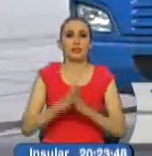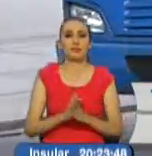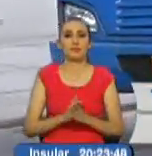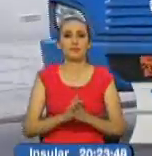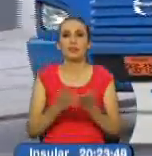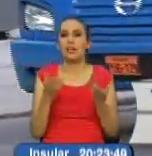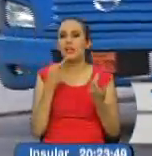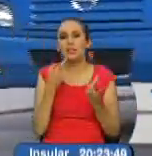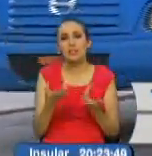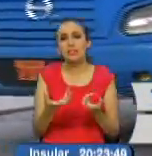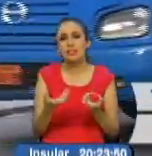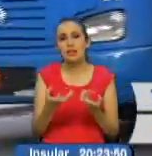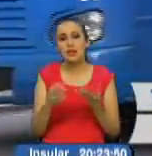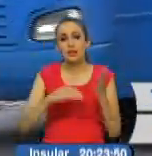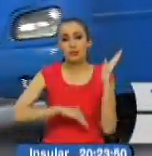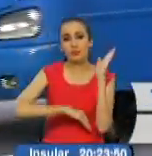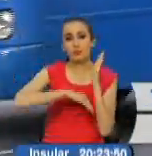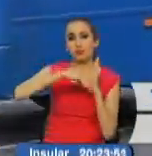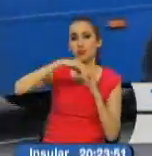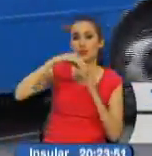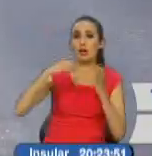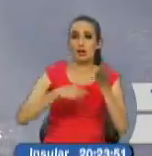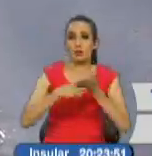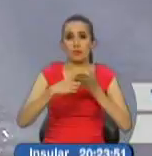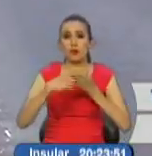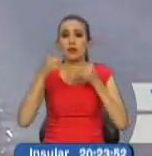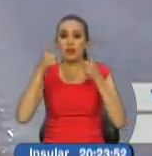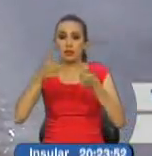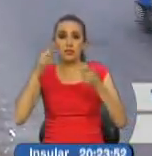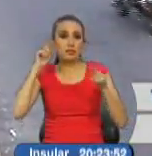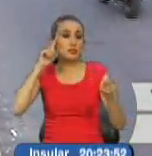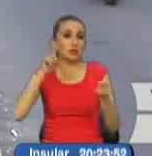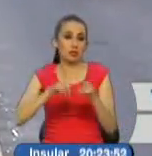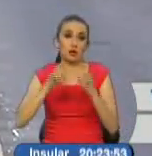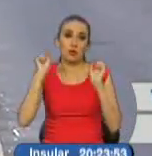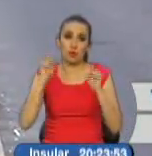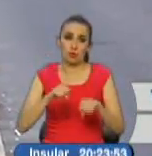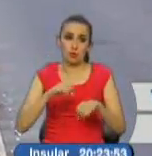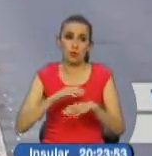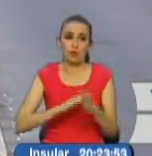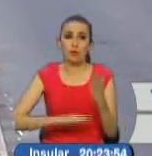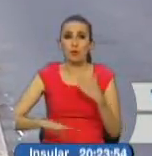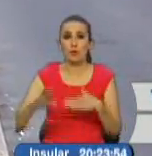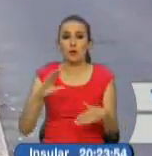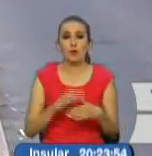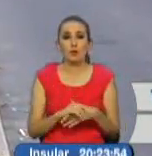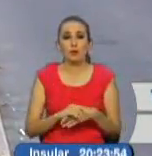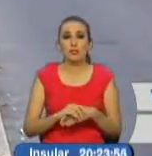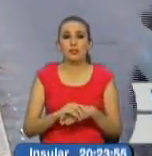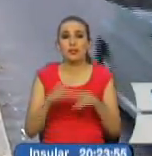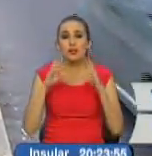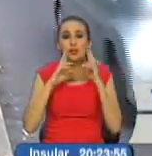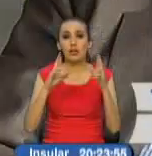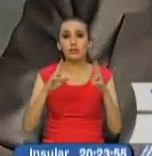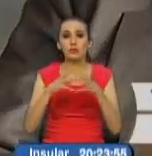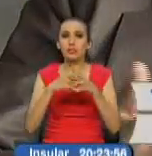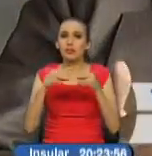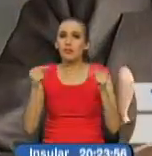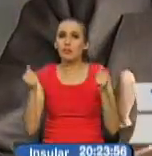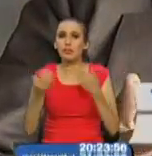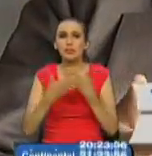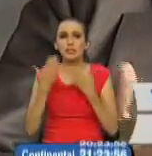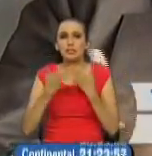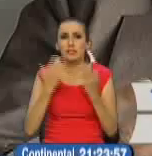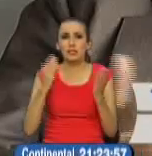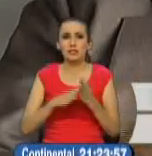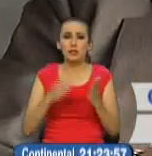considera que sí es viable un incremento en la tarifa del transporte público, pero para ello se debería evidenciar un mejoramiento en temas que resultan sencillos. Por ejemplo,